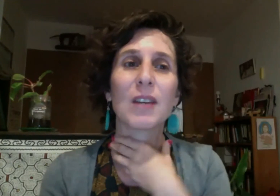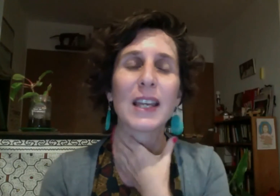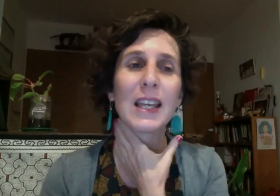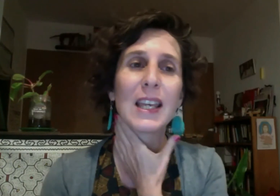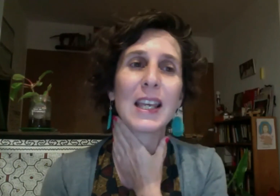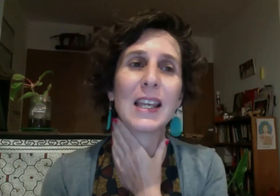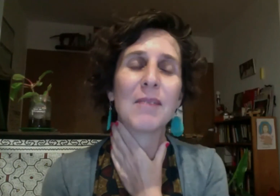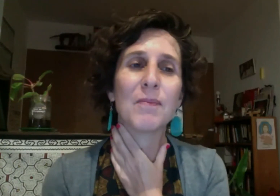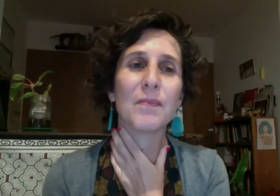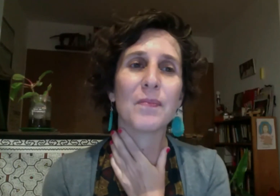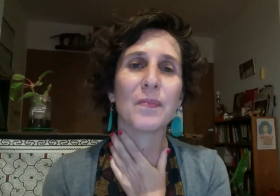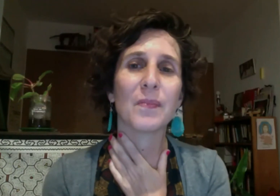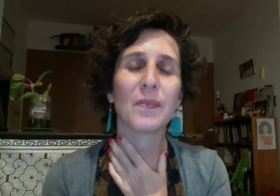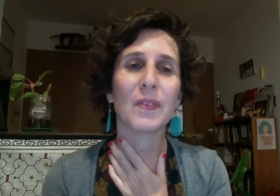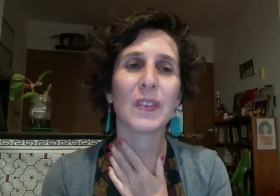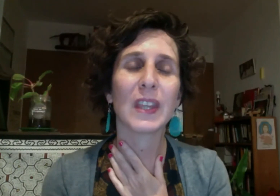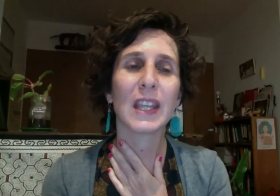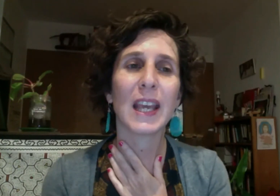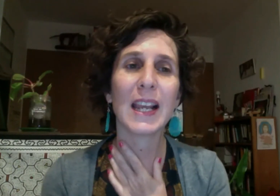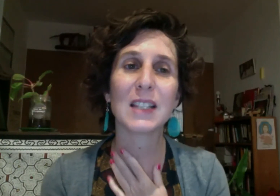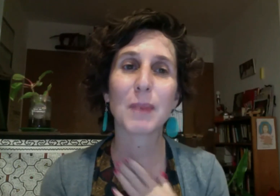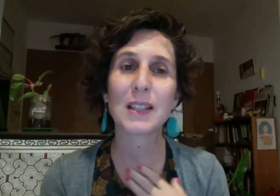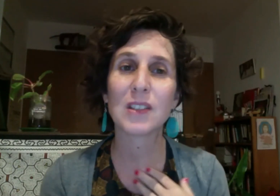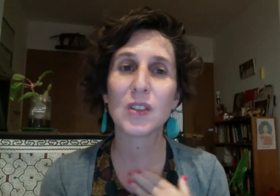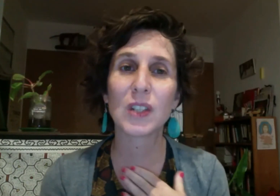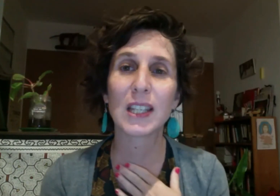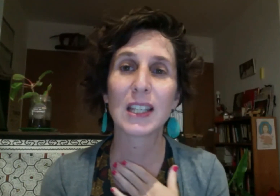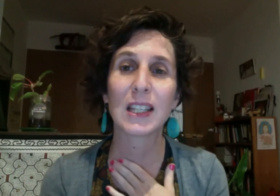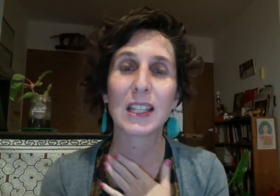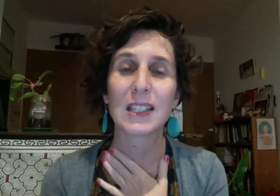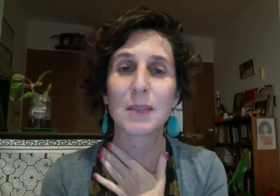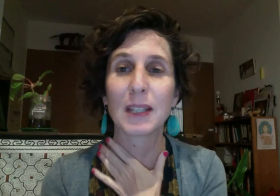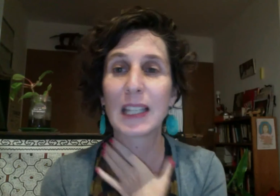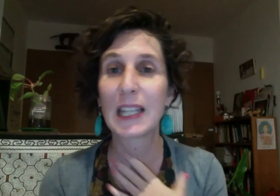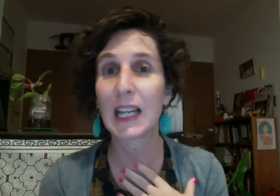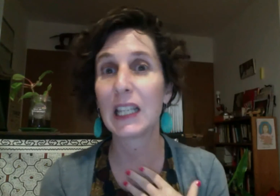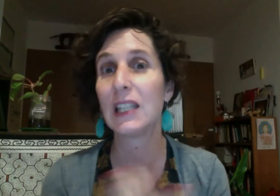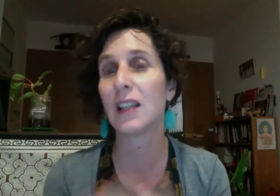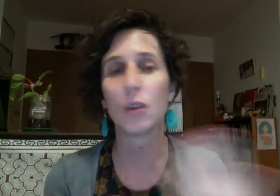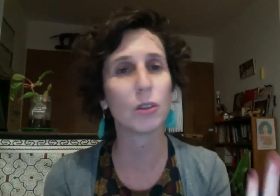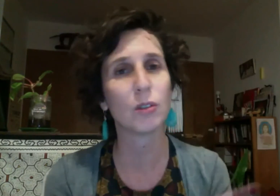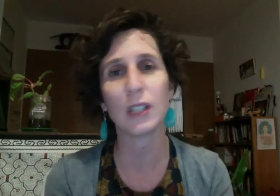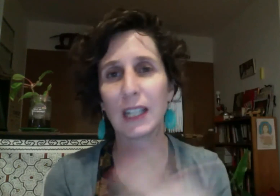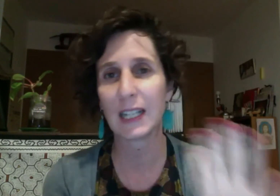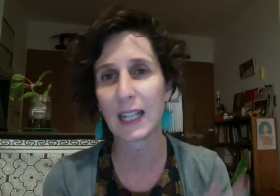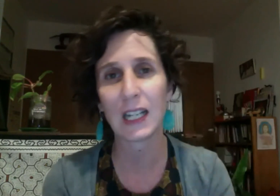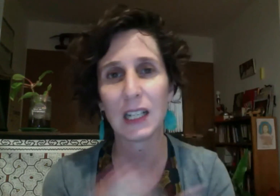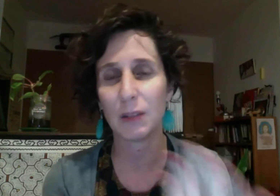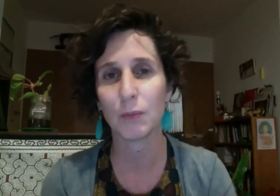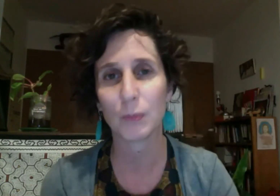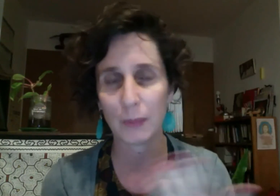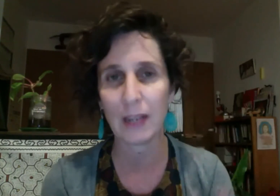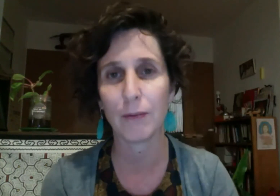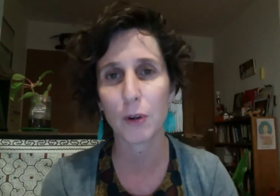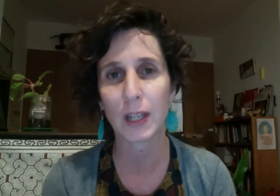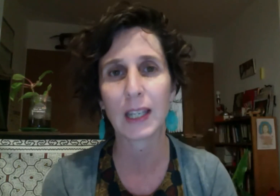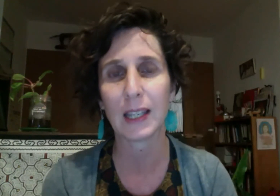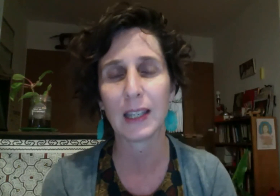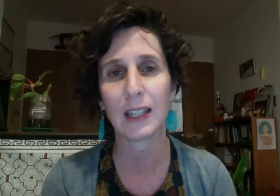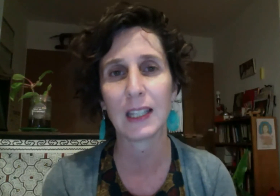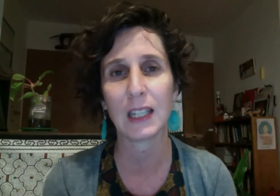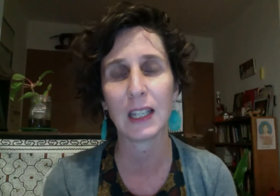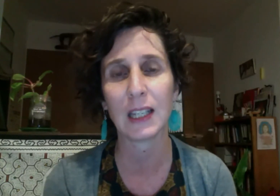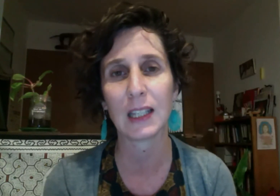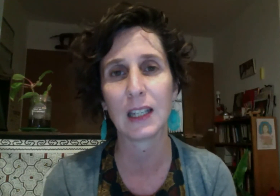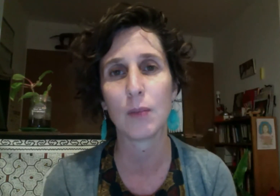Creo que el espacio que este material y que el otro, y en general el enfoque